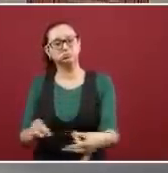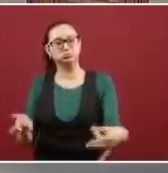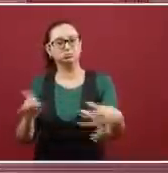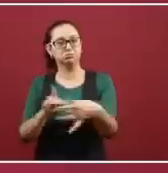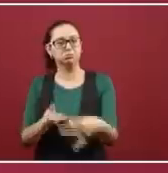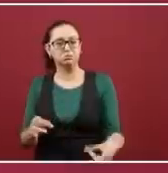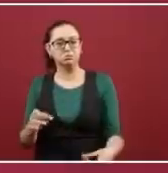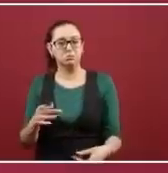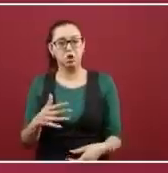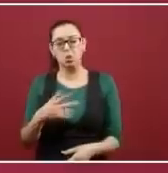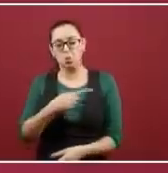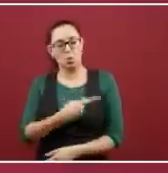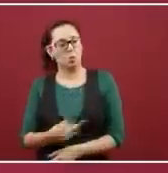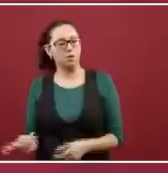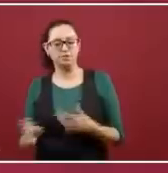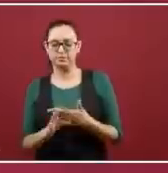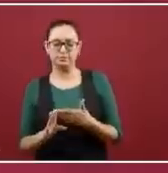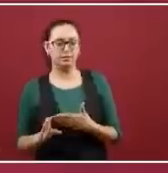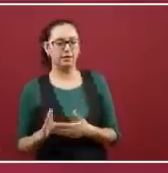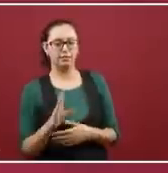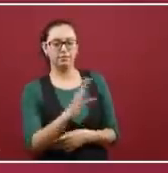combatir la pobreza.